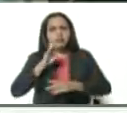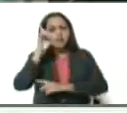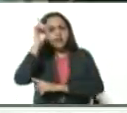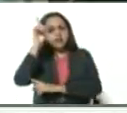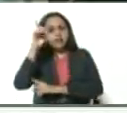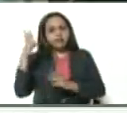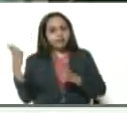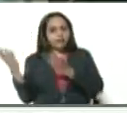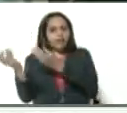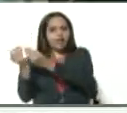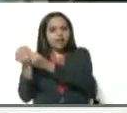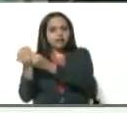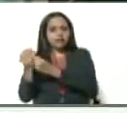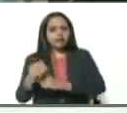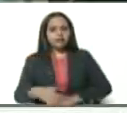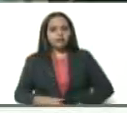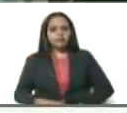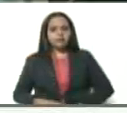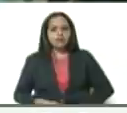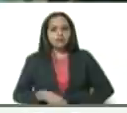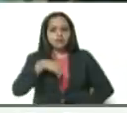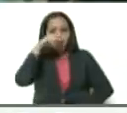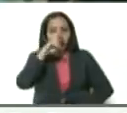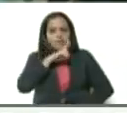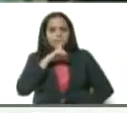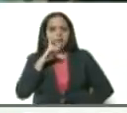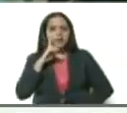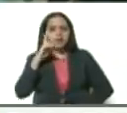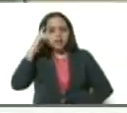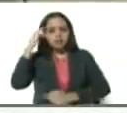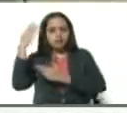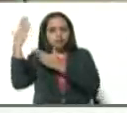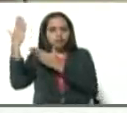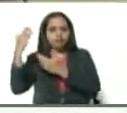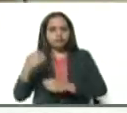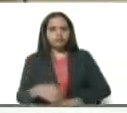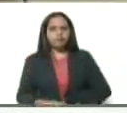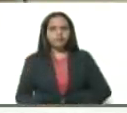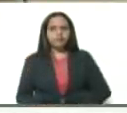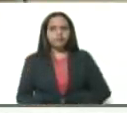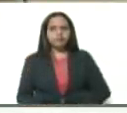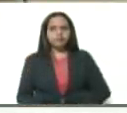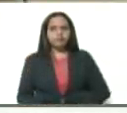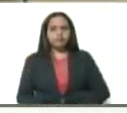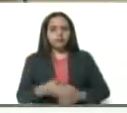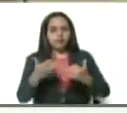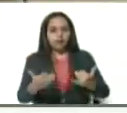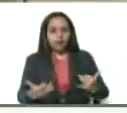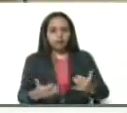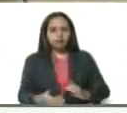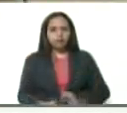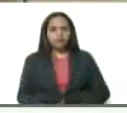lado del padre creador. Bueno, fíjense ustedes,